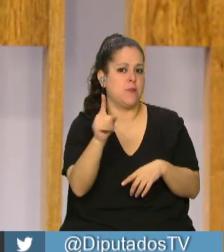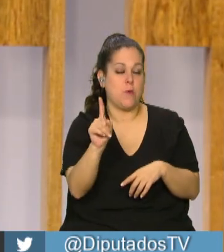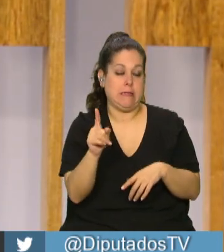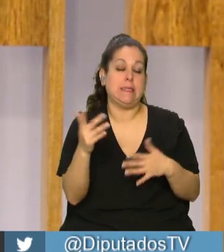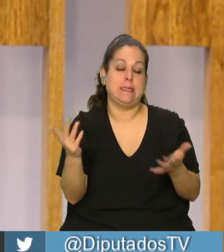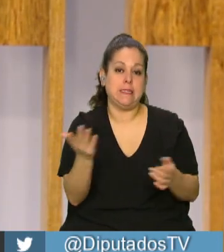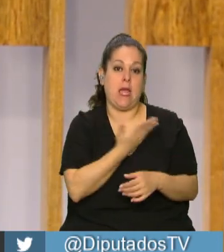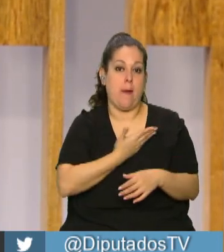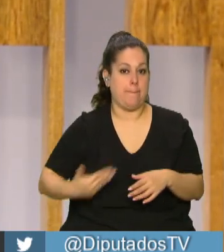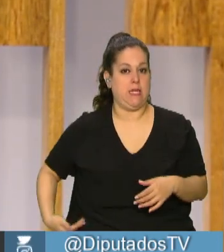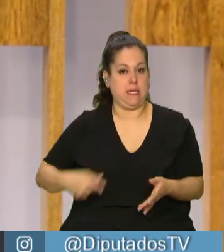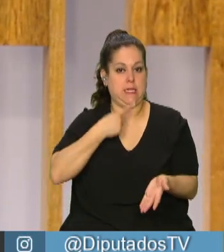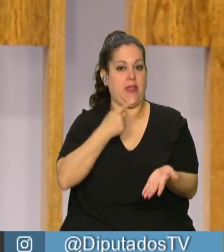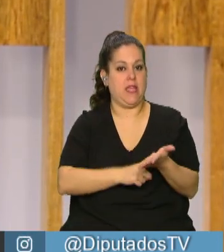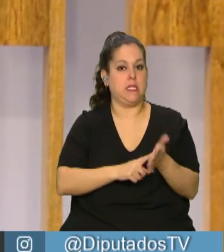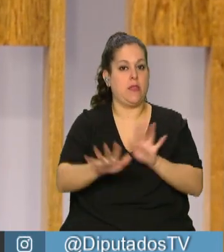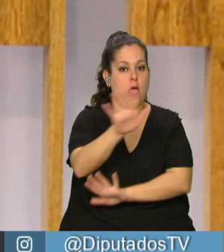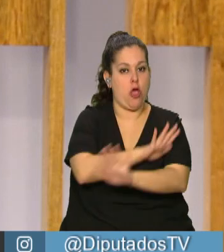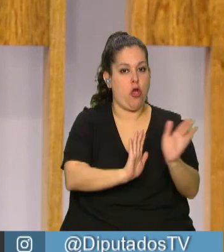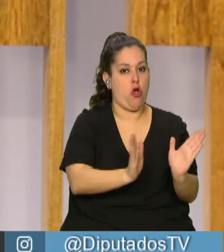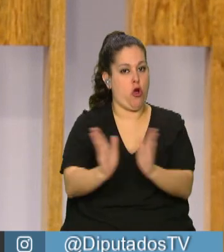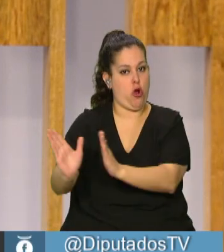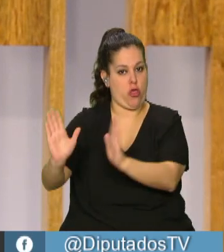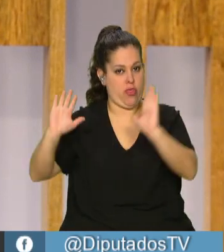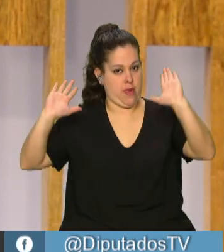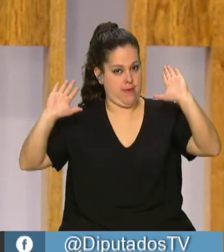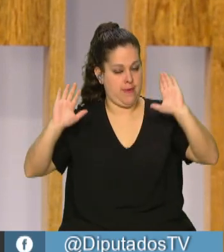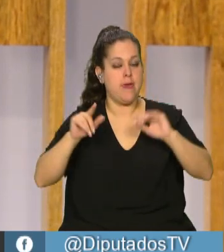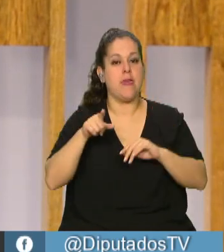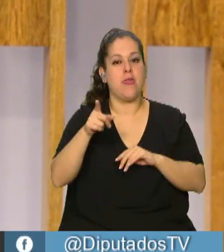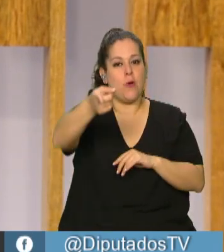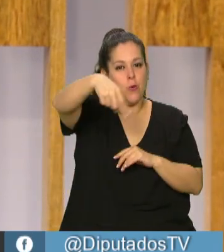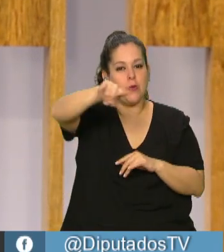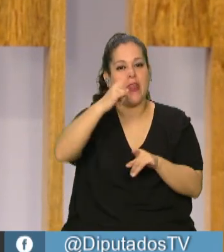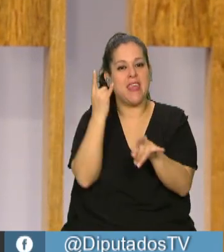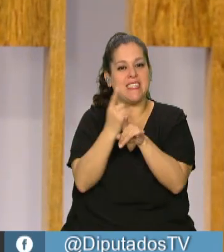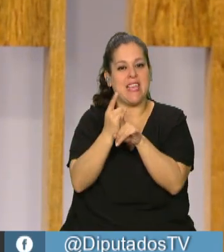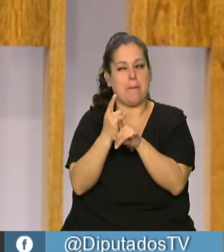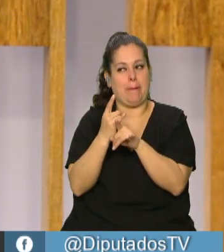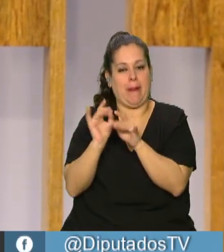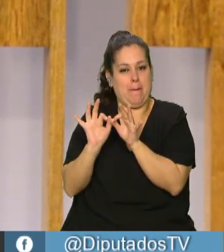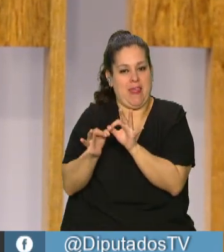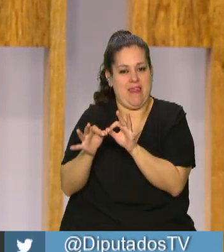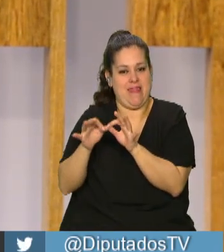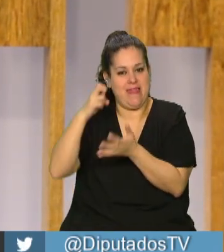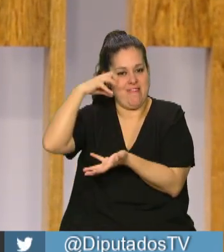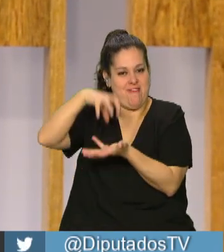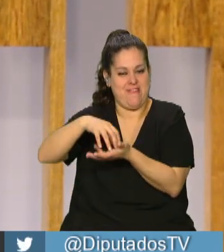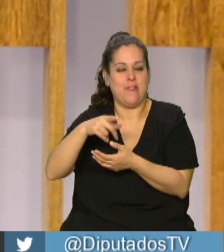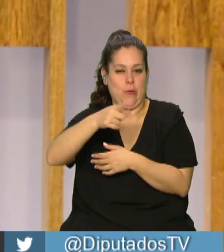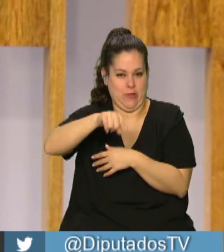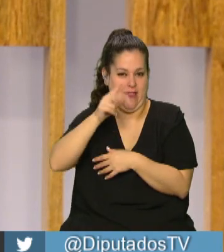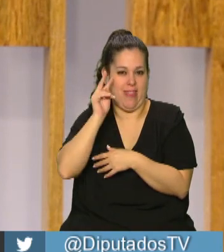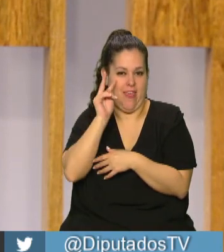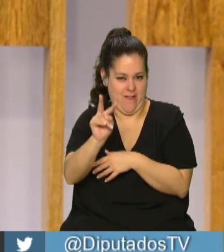desde la presidencia. Por supuesto, ustedes que están aquí siempre al lado de la Cámara habrán visto que ha